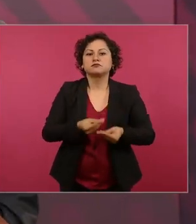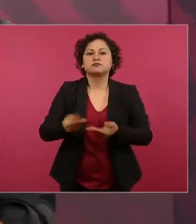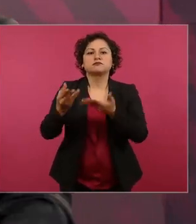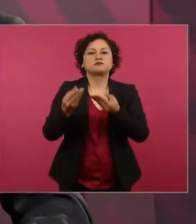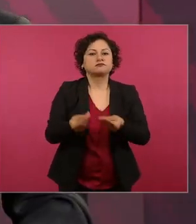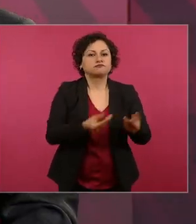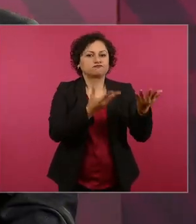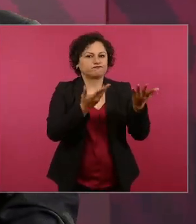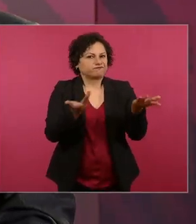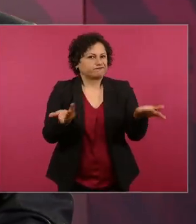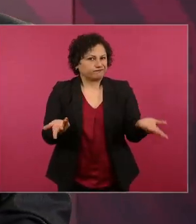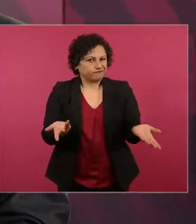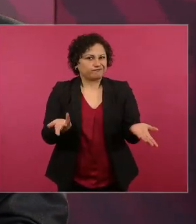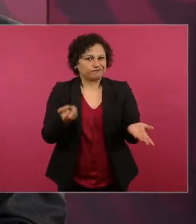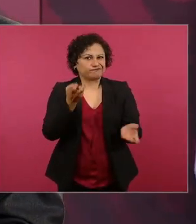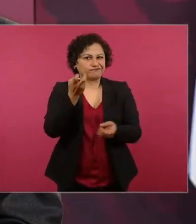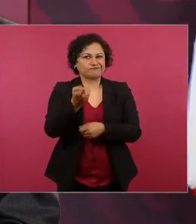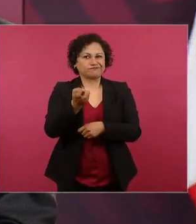les gusta un